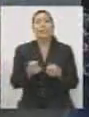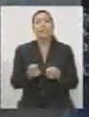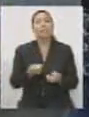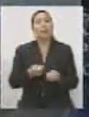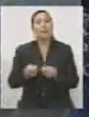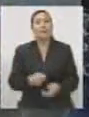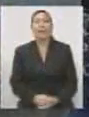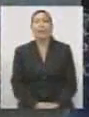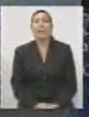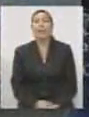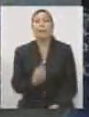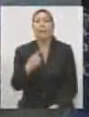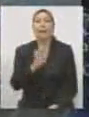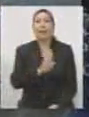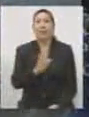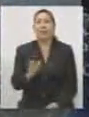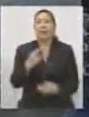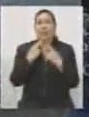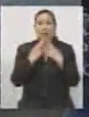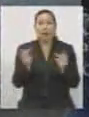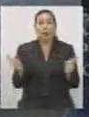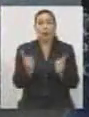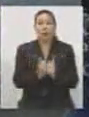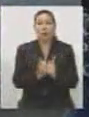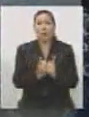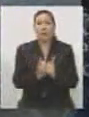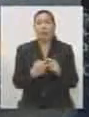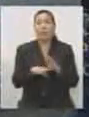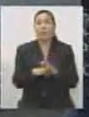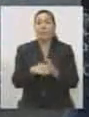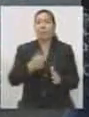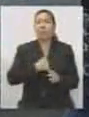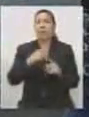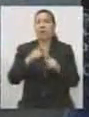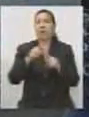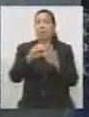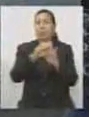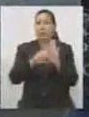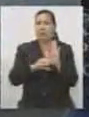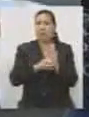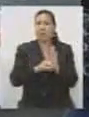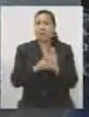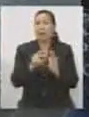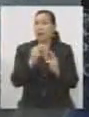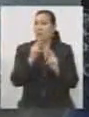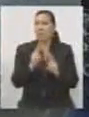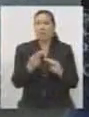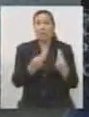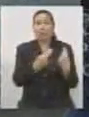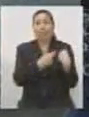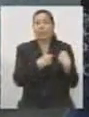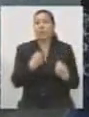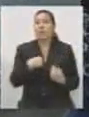los mecanismos para que esto se resuelva a la brevedad dentro del propio Tribunal Constitucional y no nos veamos